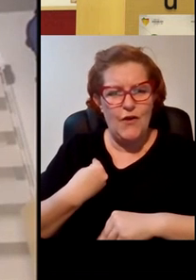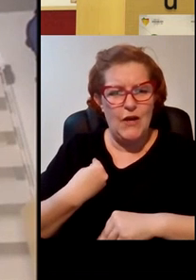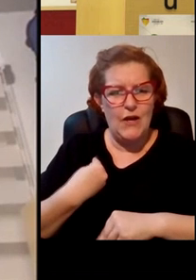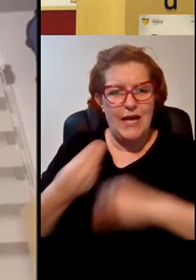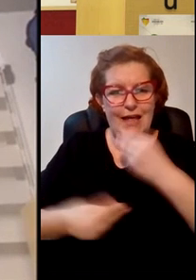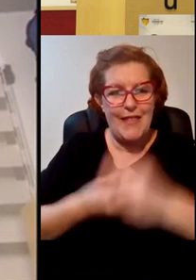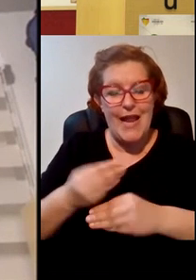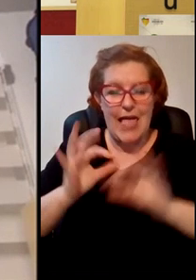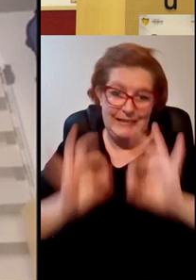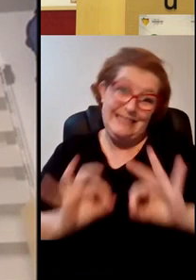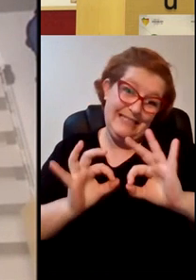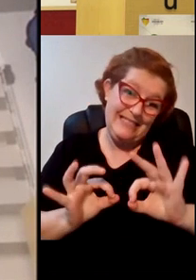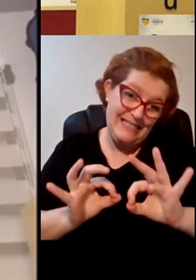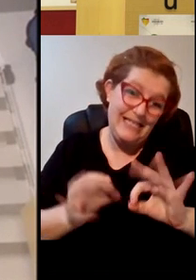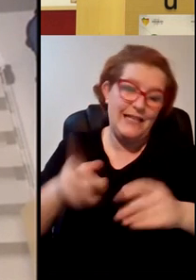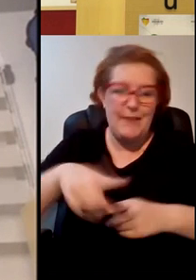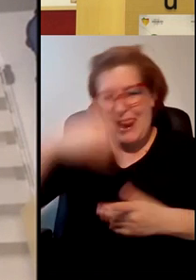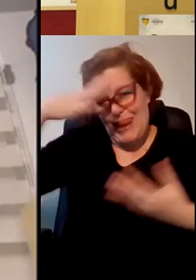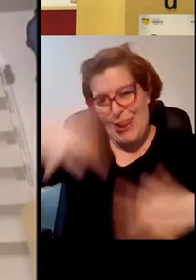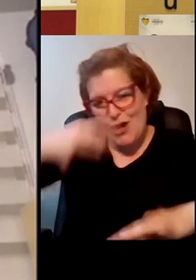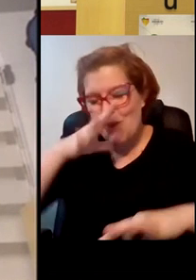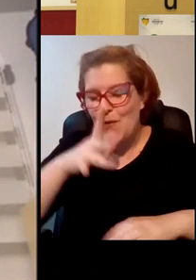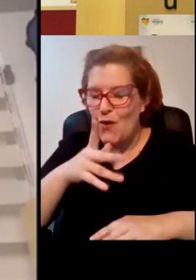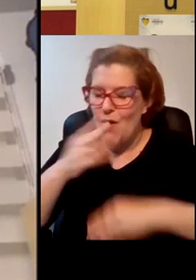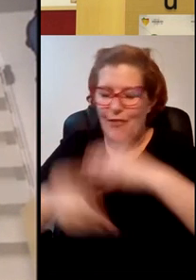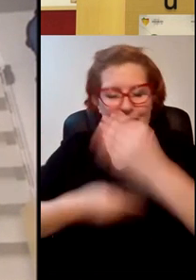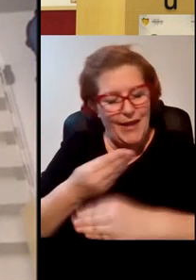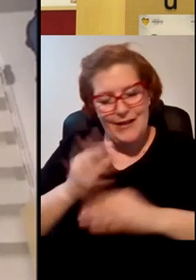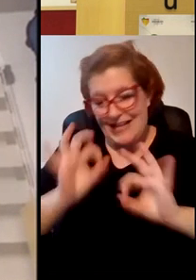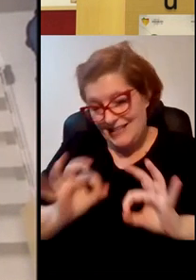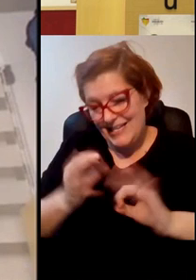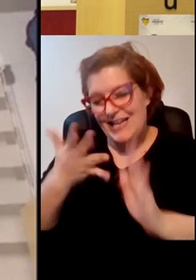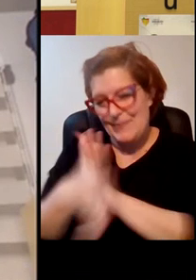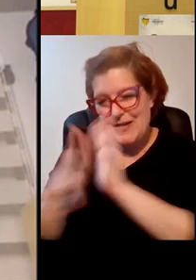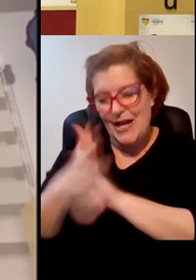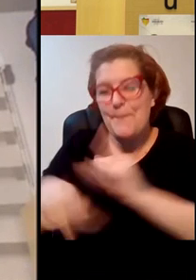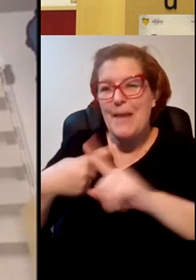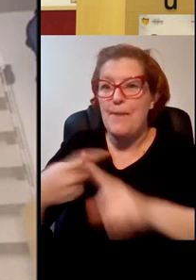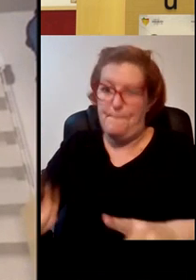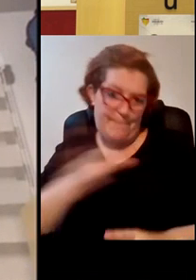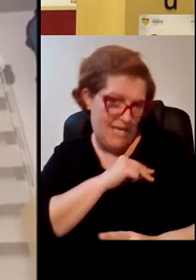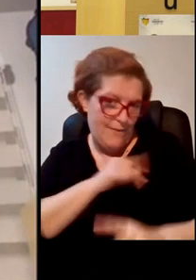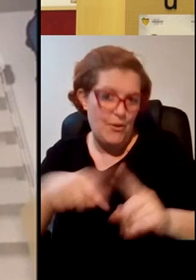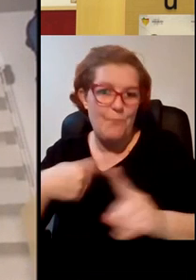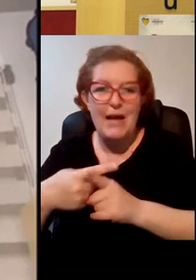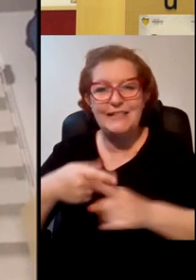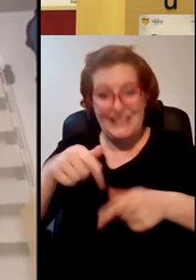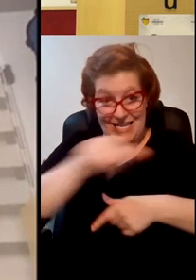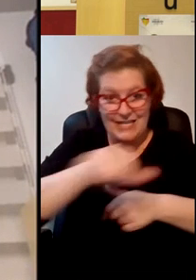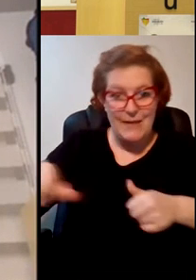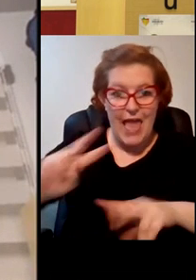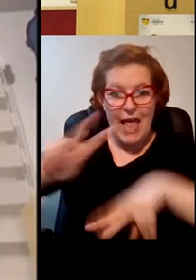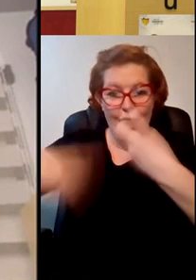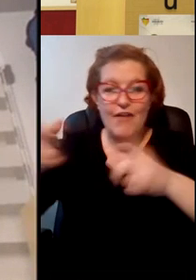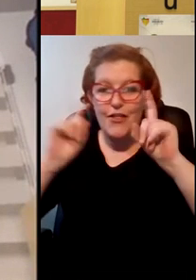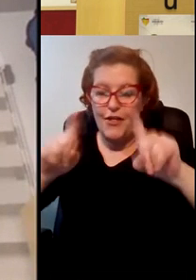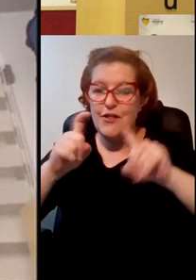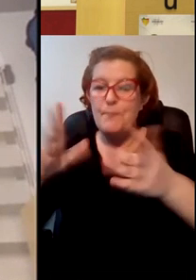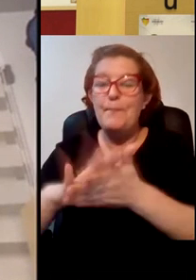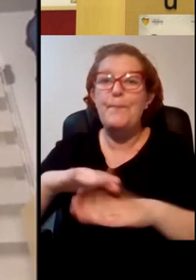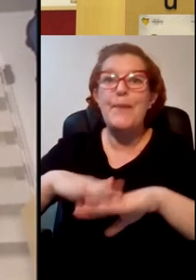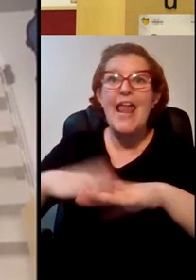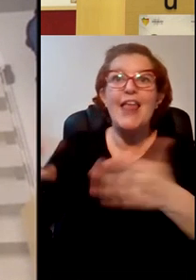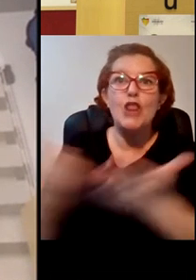de esta forma y también lógicamente por sacar adelante estos premios y en general toda esta semana de la innovación docente a todos y todas